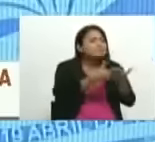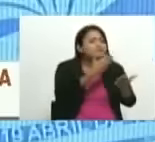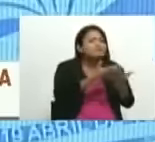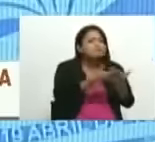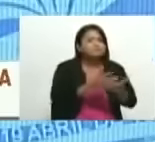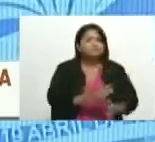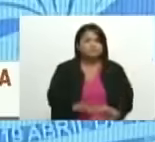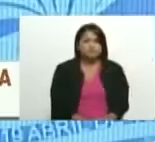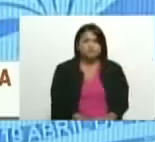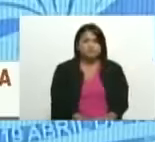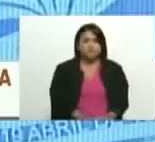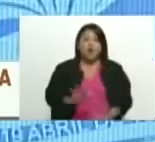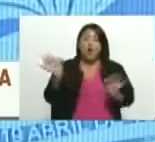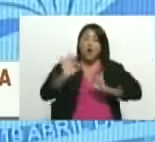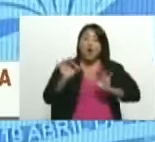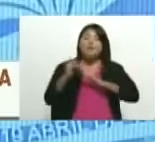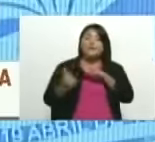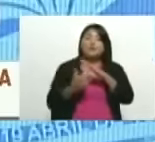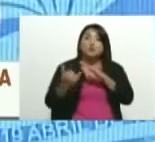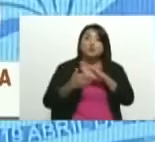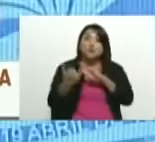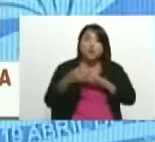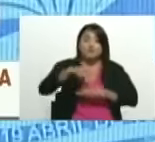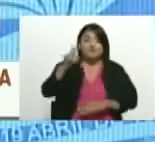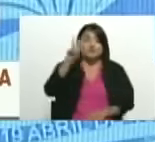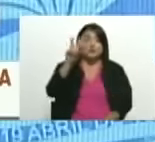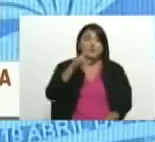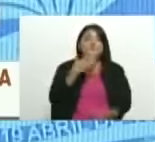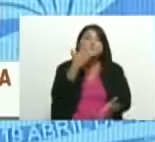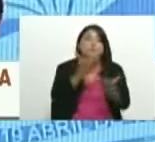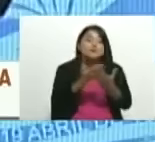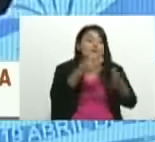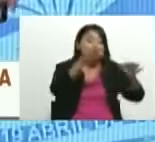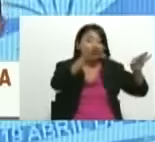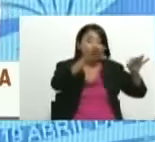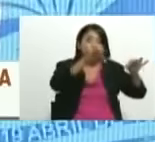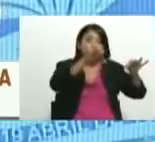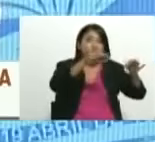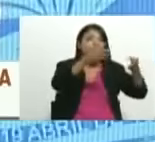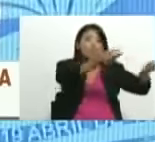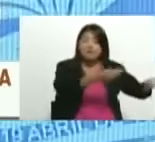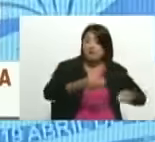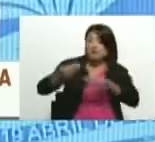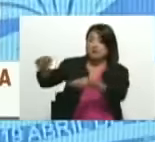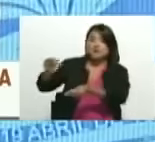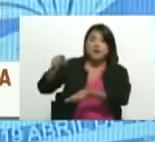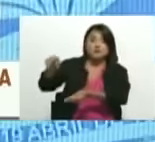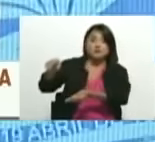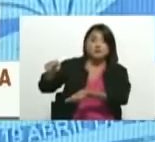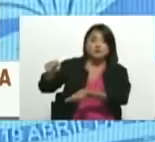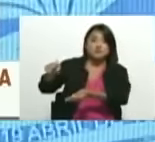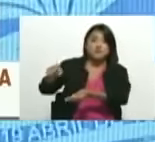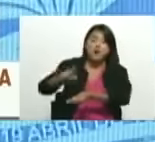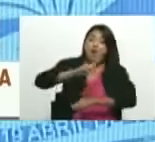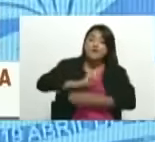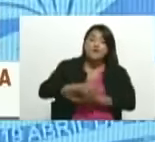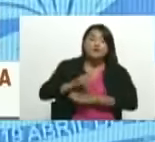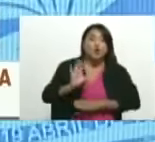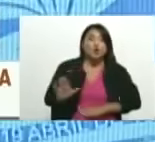Si un órgano de jurisprudencia venezolana solicita las actas, por ejemplo, tienen que entregárselas. Es